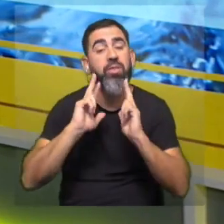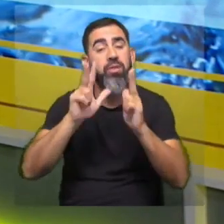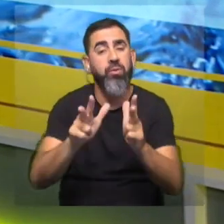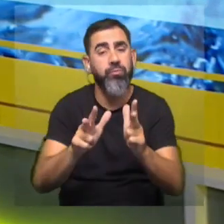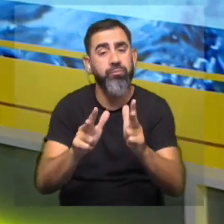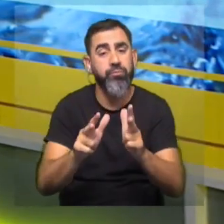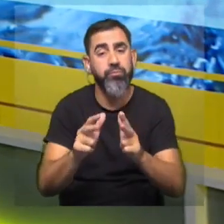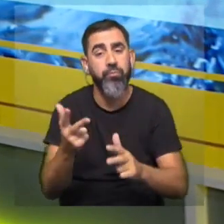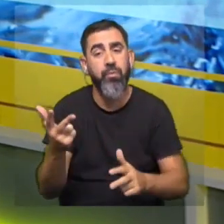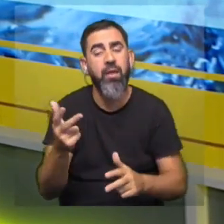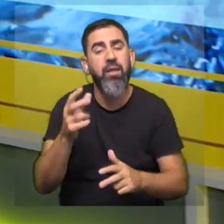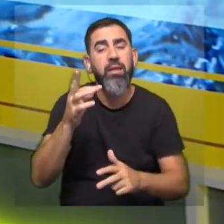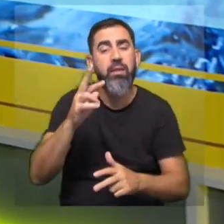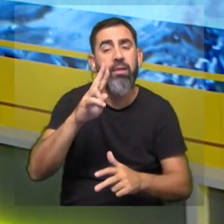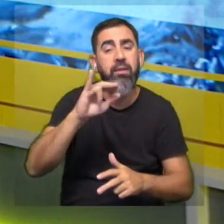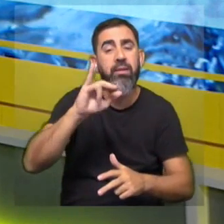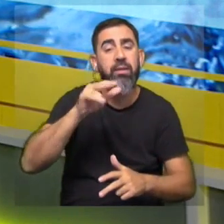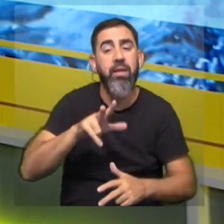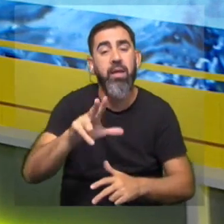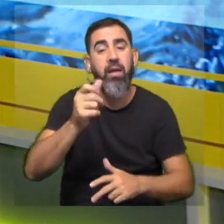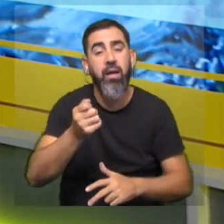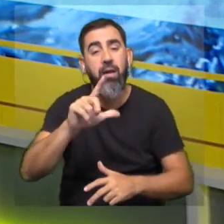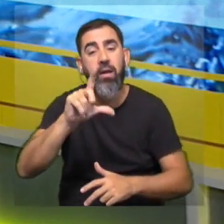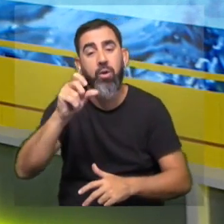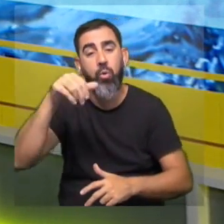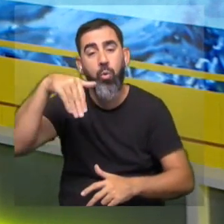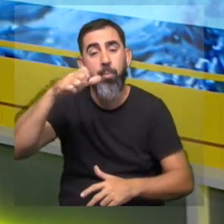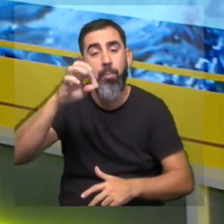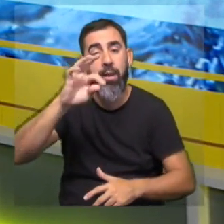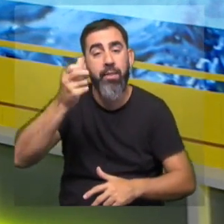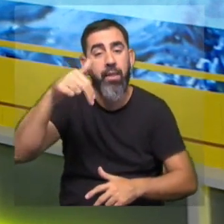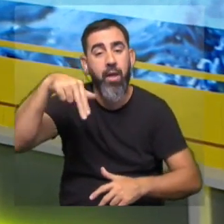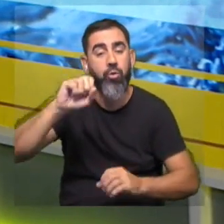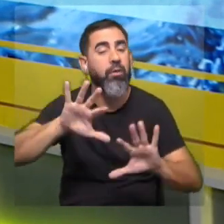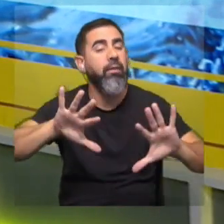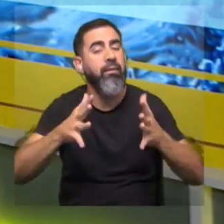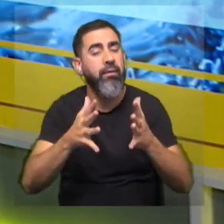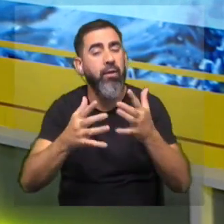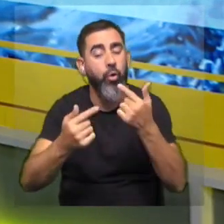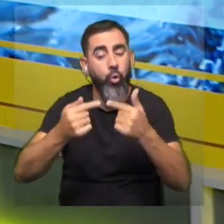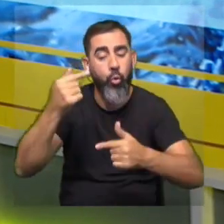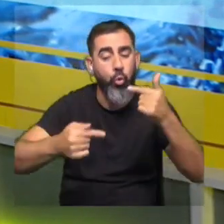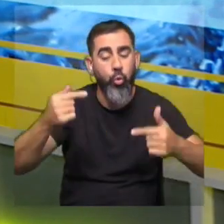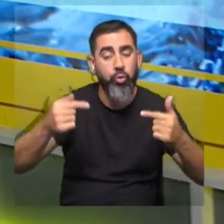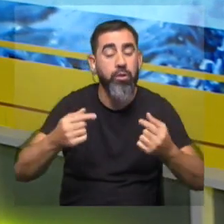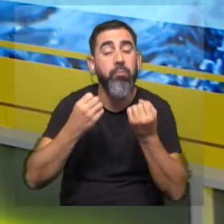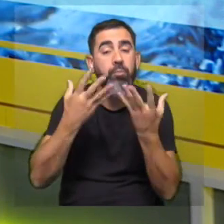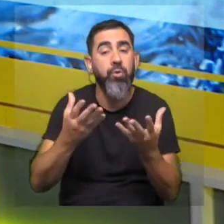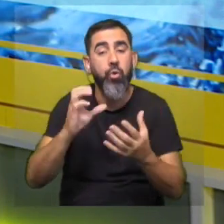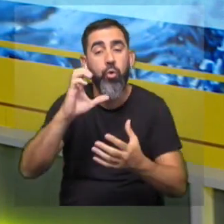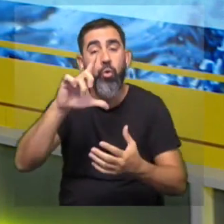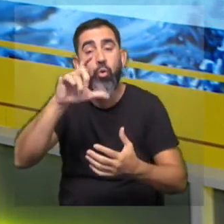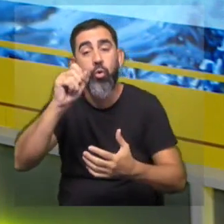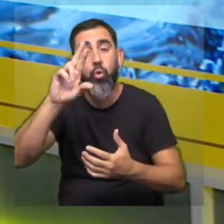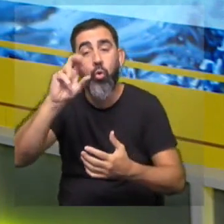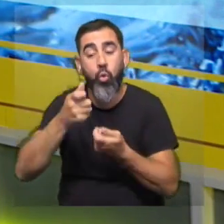los trialometanos, una familia de compuestos que surge a partir del uso de cloro